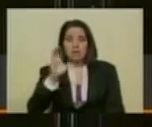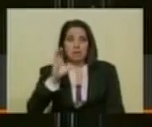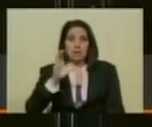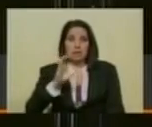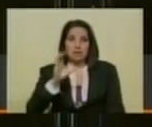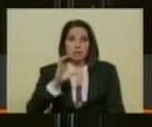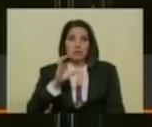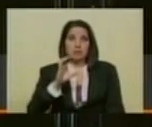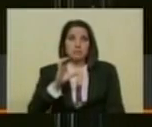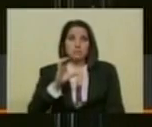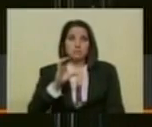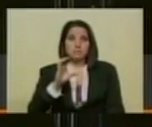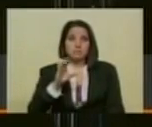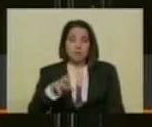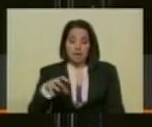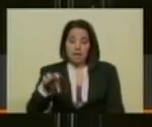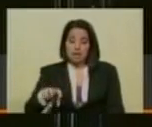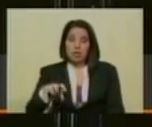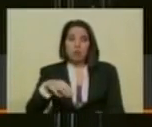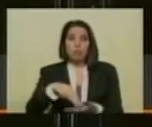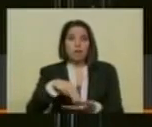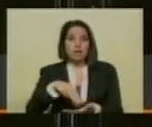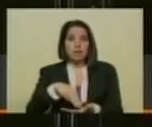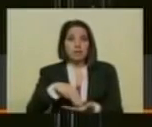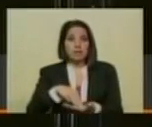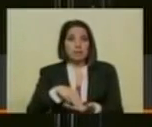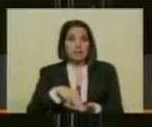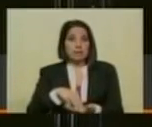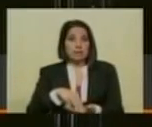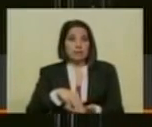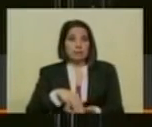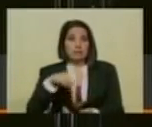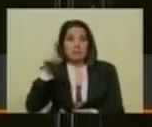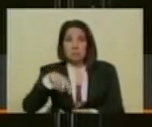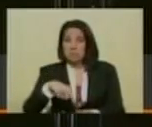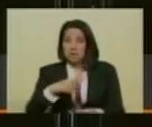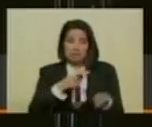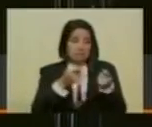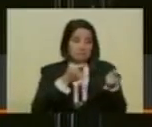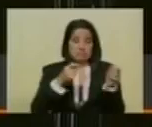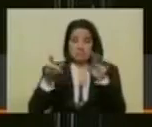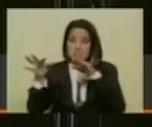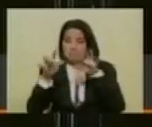Caracas, el estado Miranda, epicentro de todas las conspiraciones?